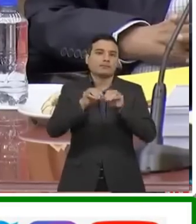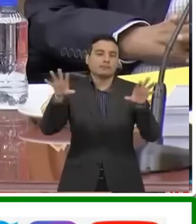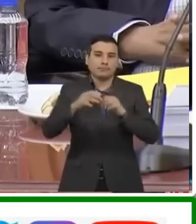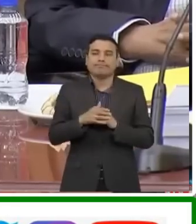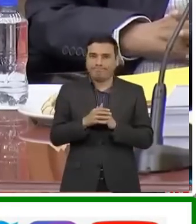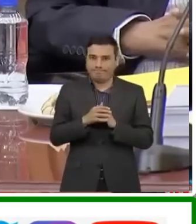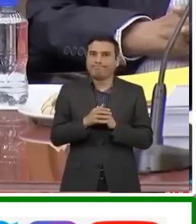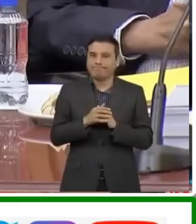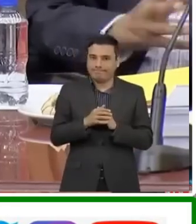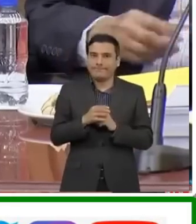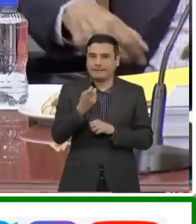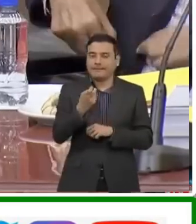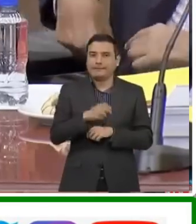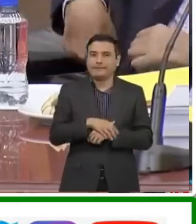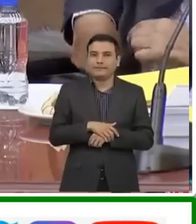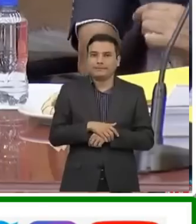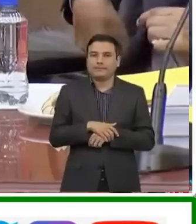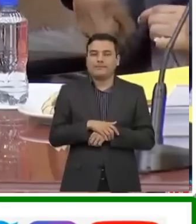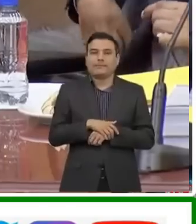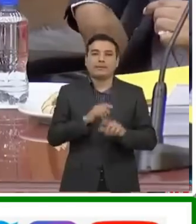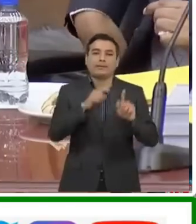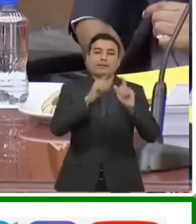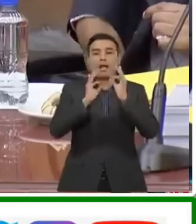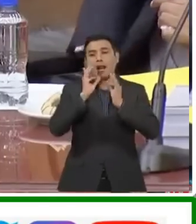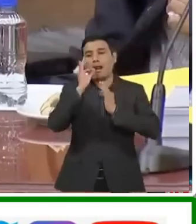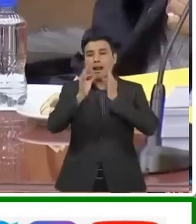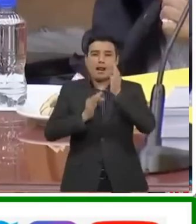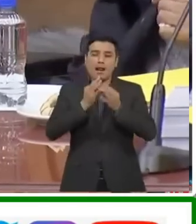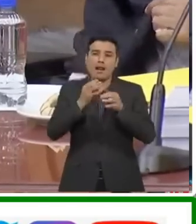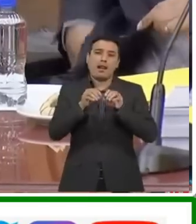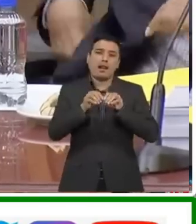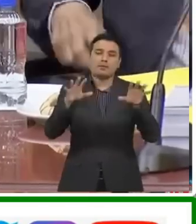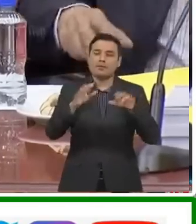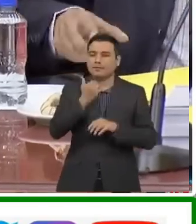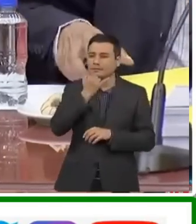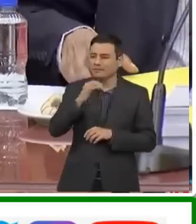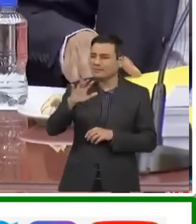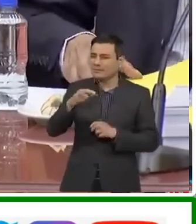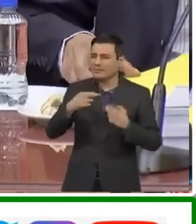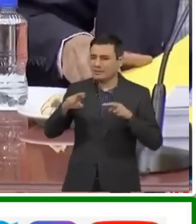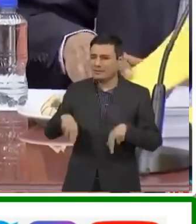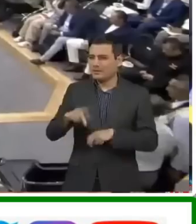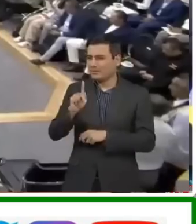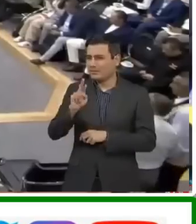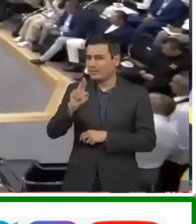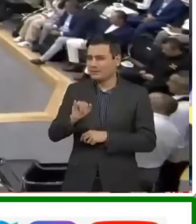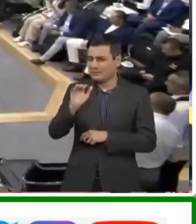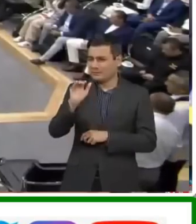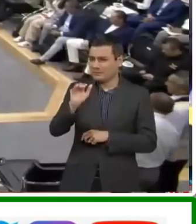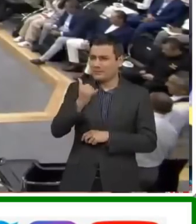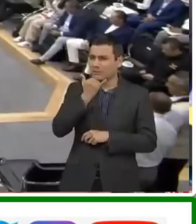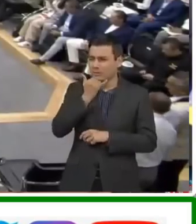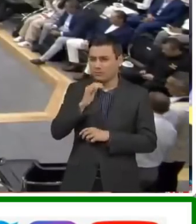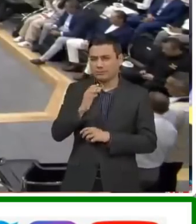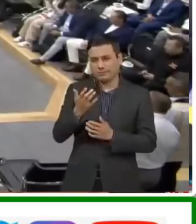el Estado mexicano para promocionarse y hace uso… Señor representante del Partido Revolucionario Institucional,